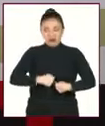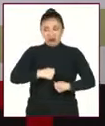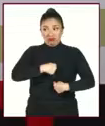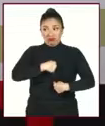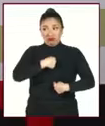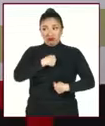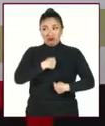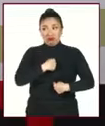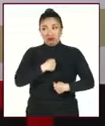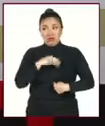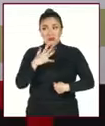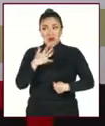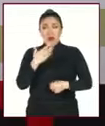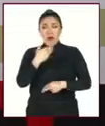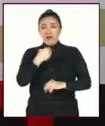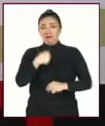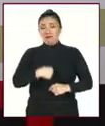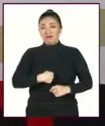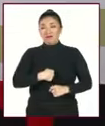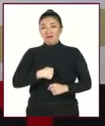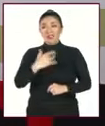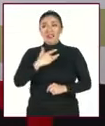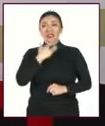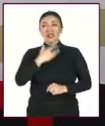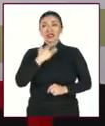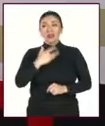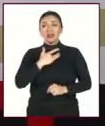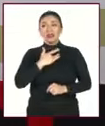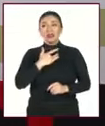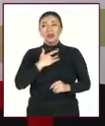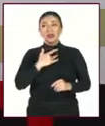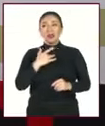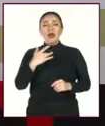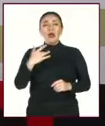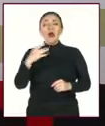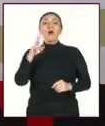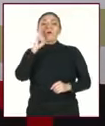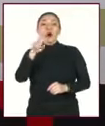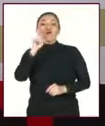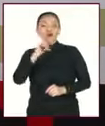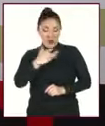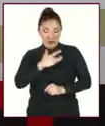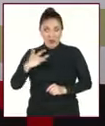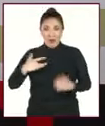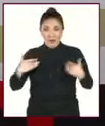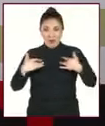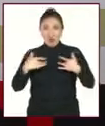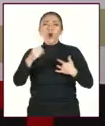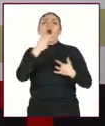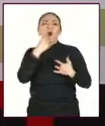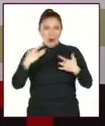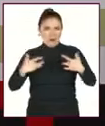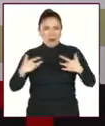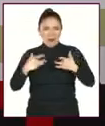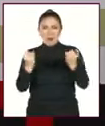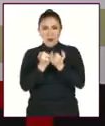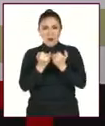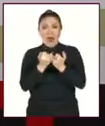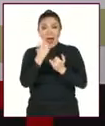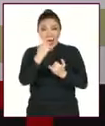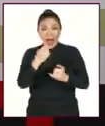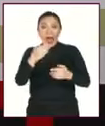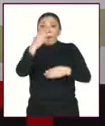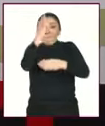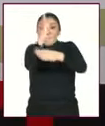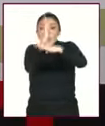la mitad. Ubiquen las mamas, las tetillas, en esa zona, ahí se coloca